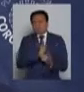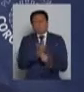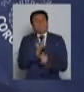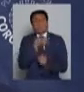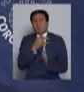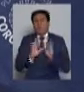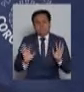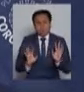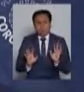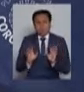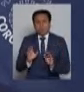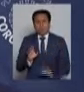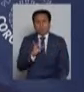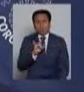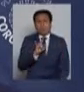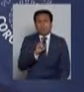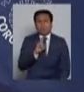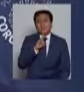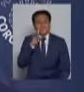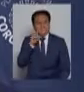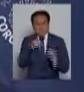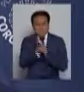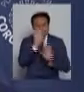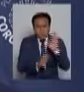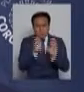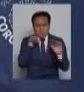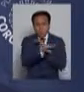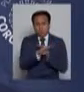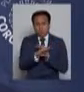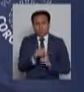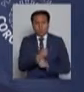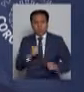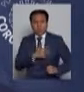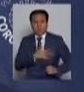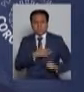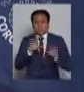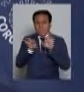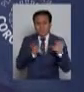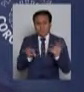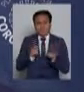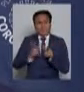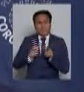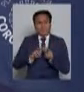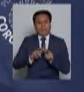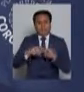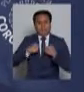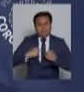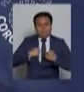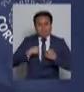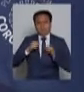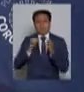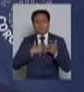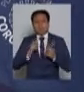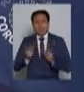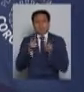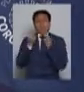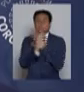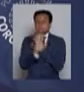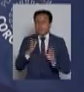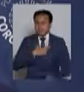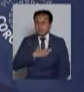que se me ingrese a una unidad de tratamiento intensivo, no quiero, si hago un paro cardiorrespiratorio, que se me hagan maniobras de resucitación.